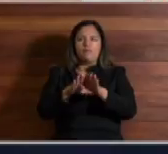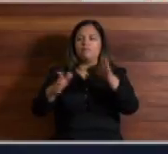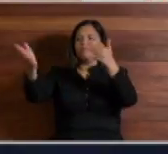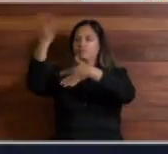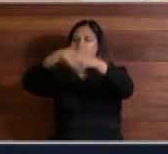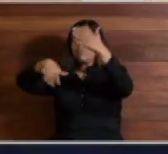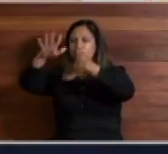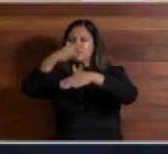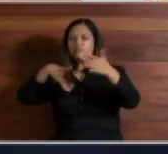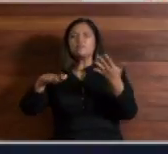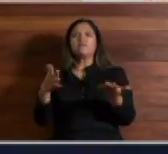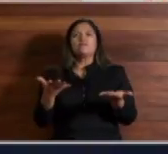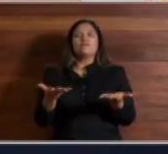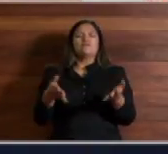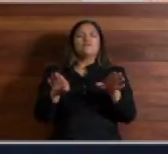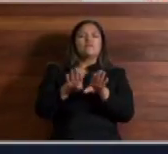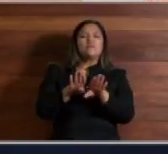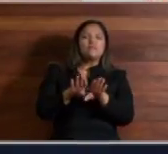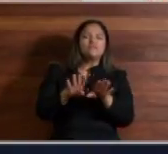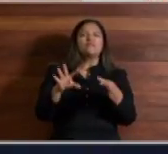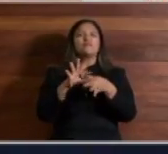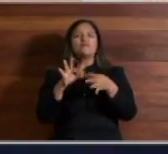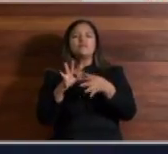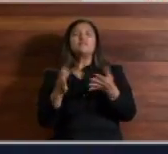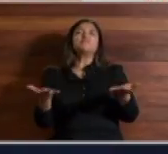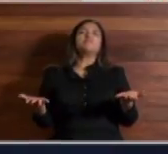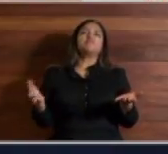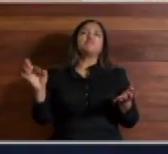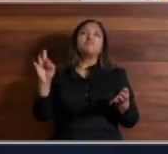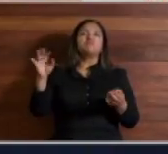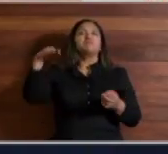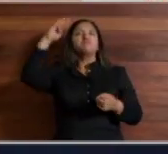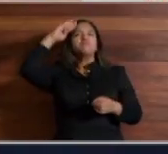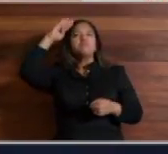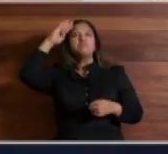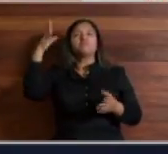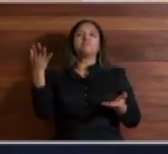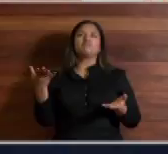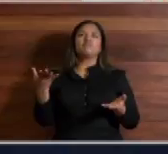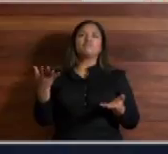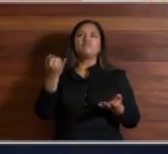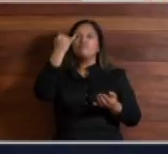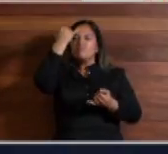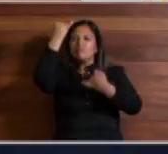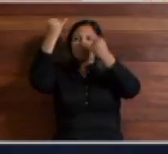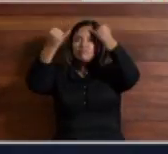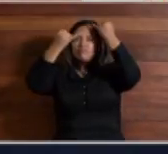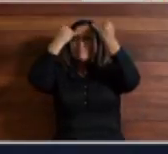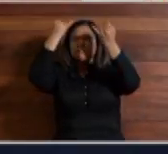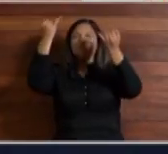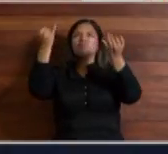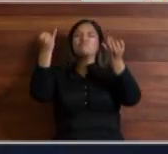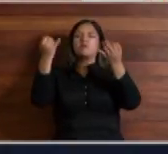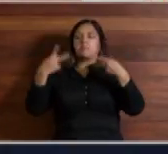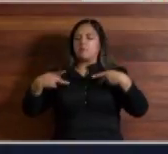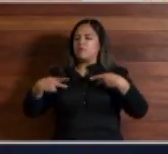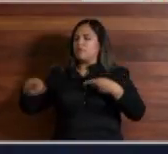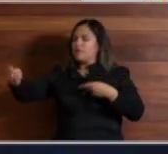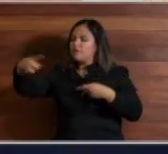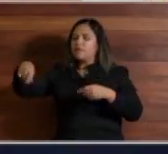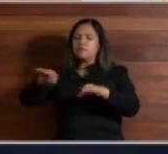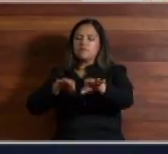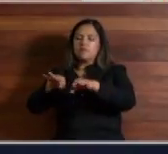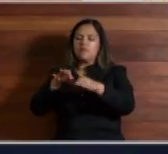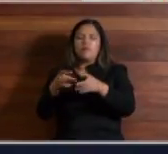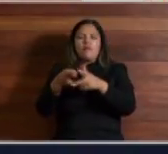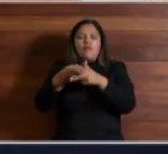en planteamientos y en conceptos que muestran esta magia de los economistas, que